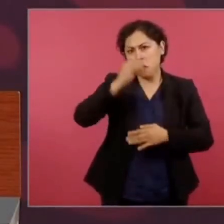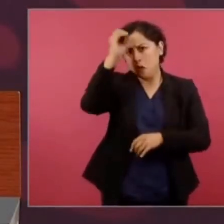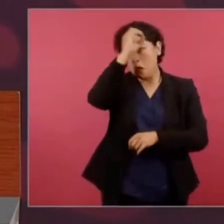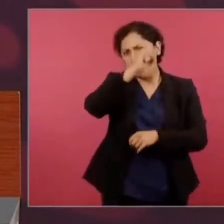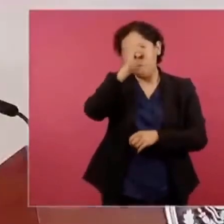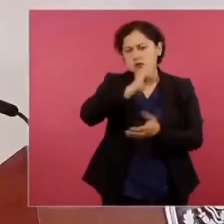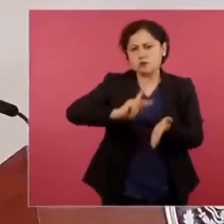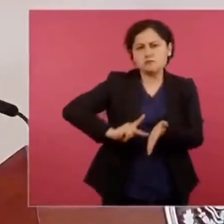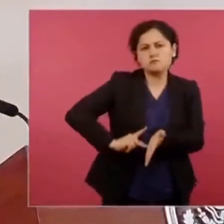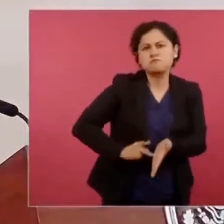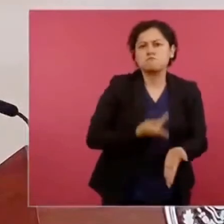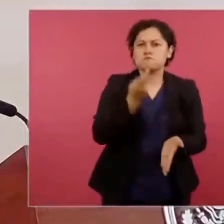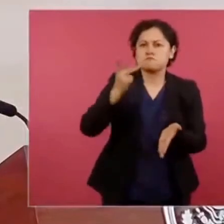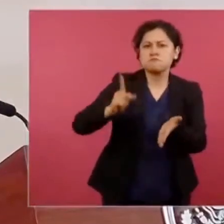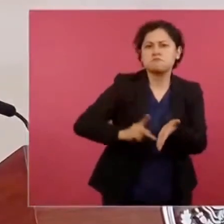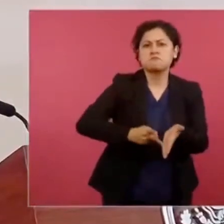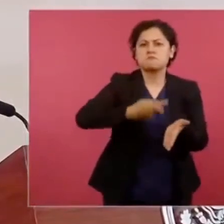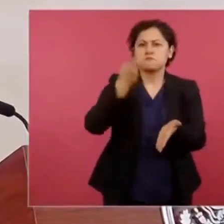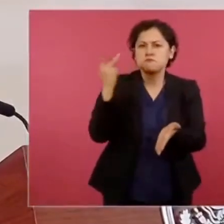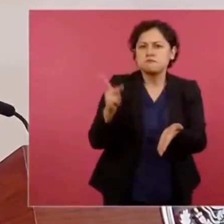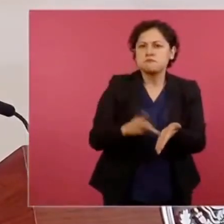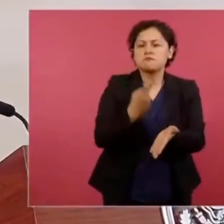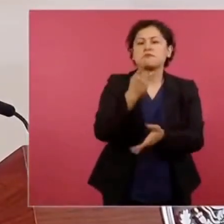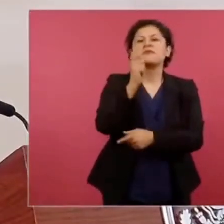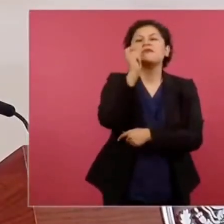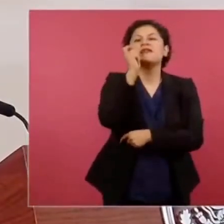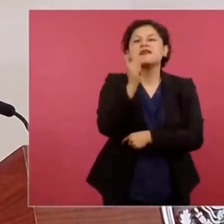lo importante